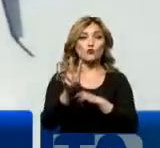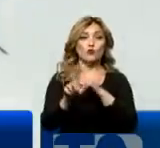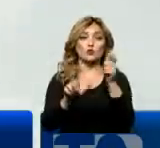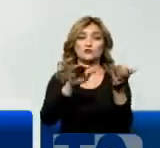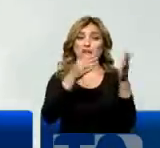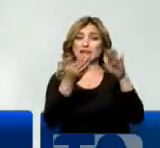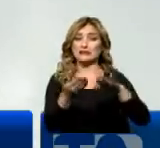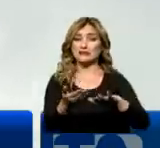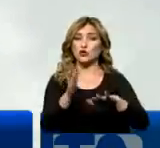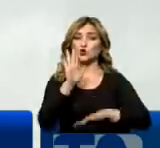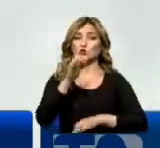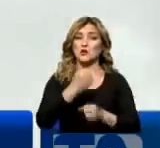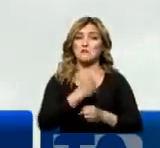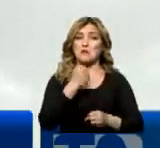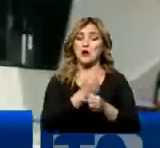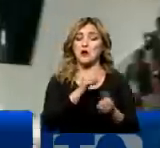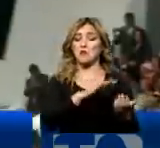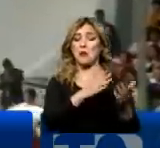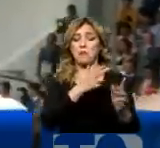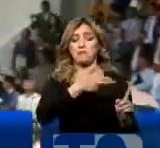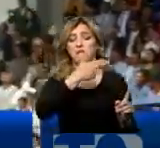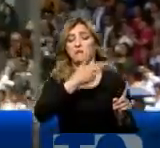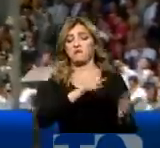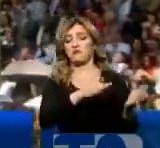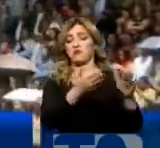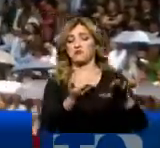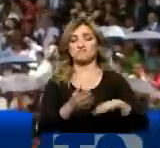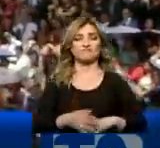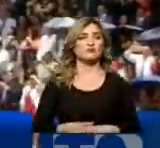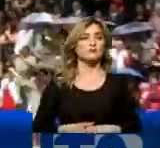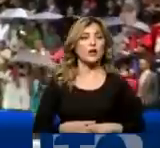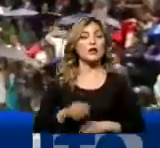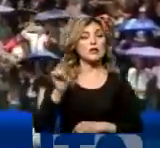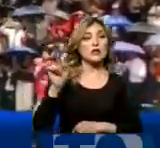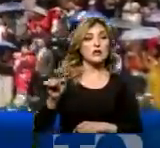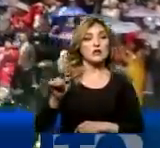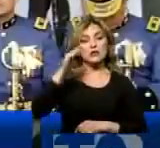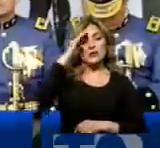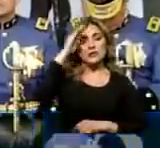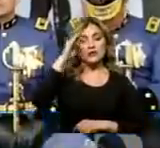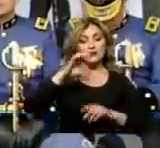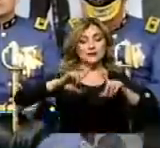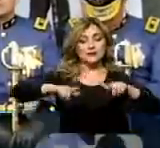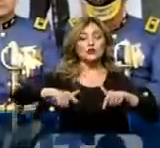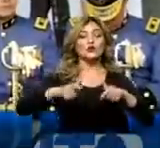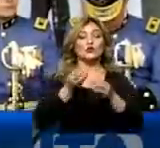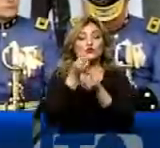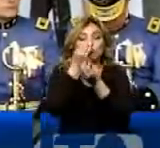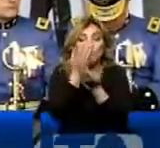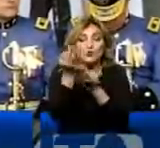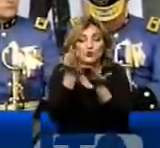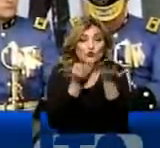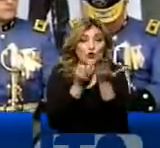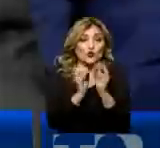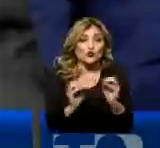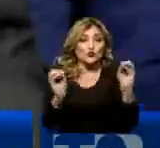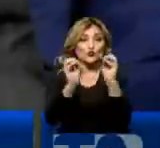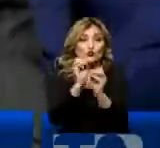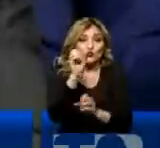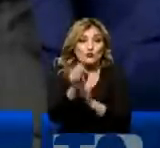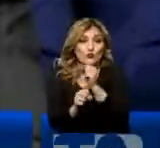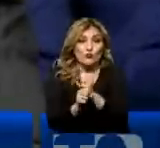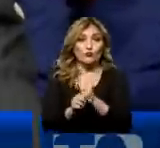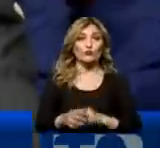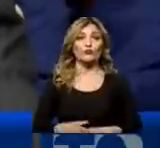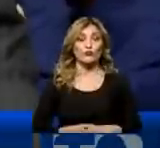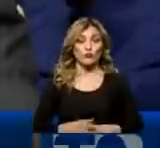en el cumplimiento de su deber. El presidente Lenín Moreno anunció el incremento del presupuesto de la policía para este año.